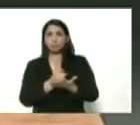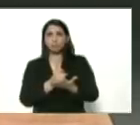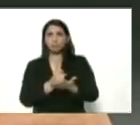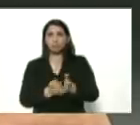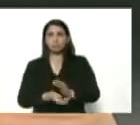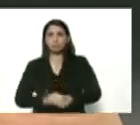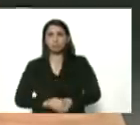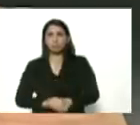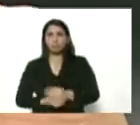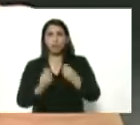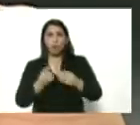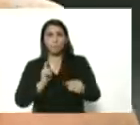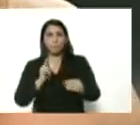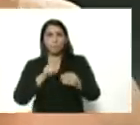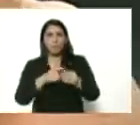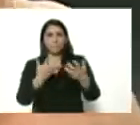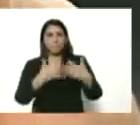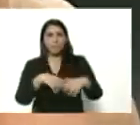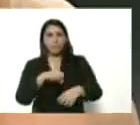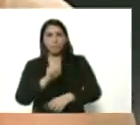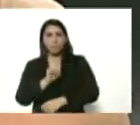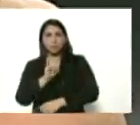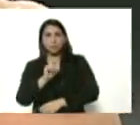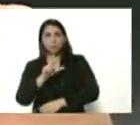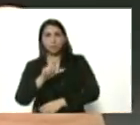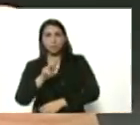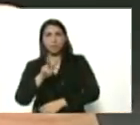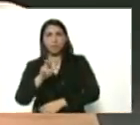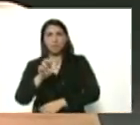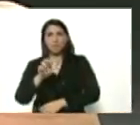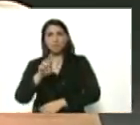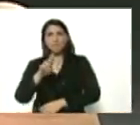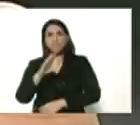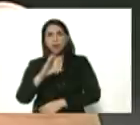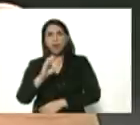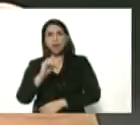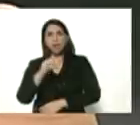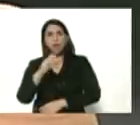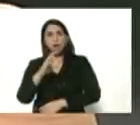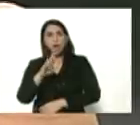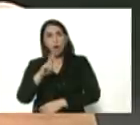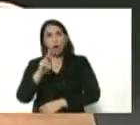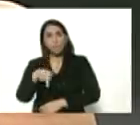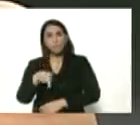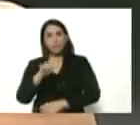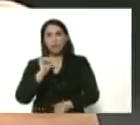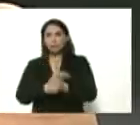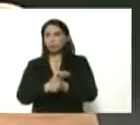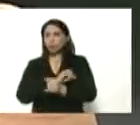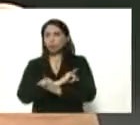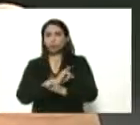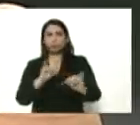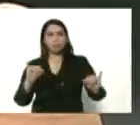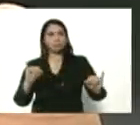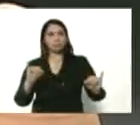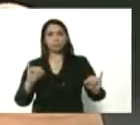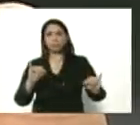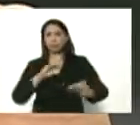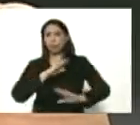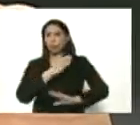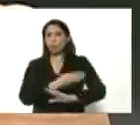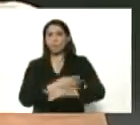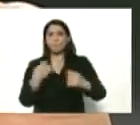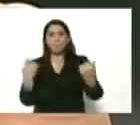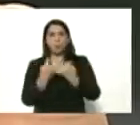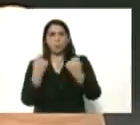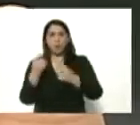identificación como miembro de la empresa Silver Cup, capturados por el poder popular